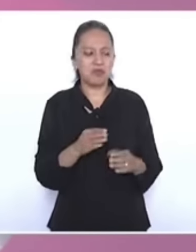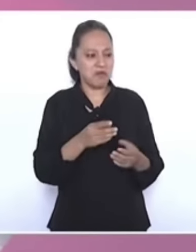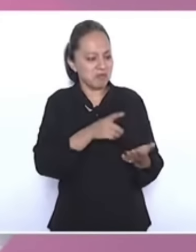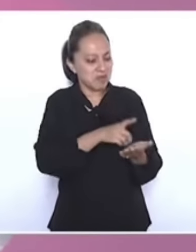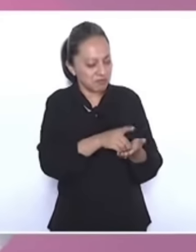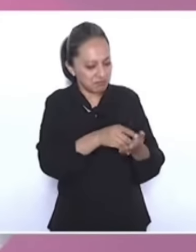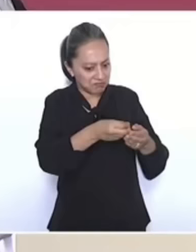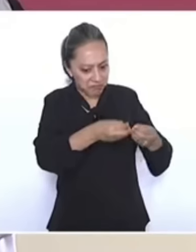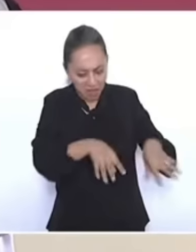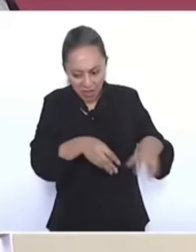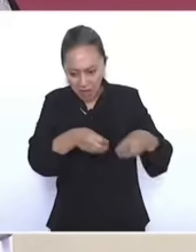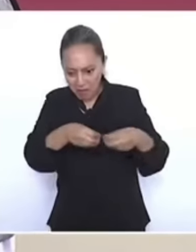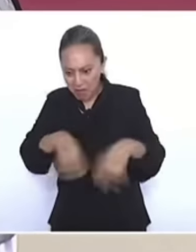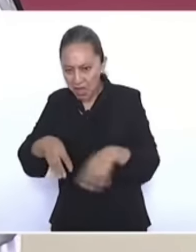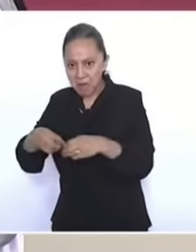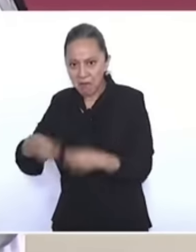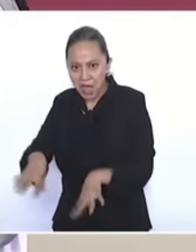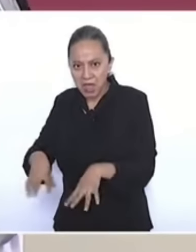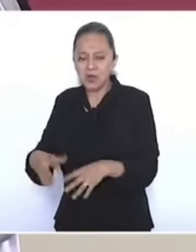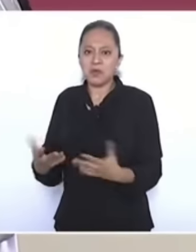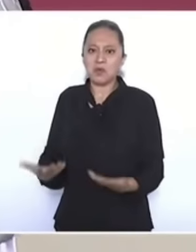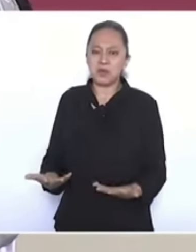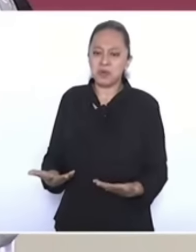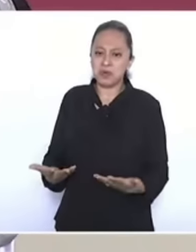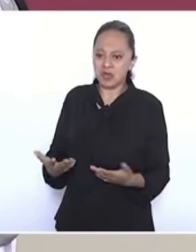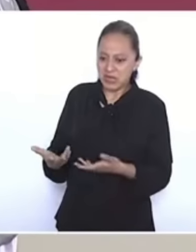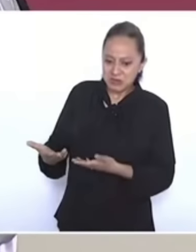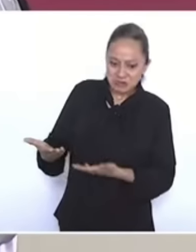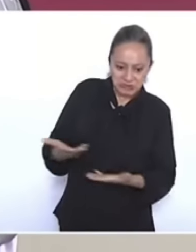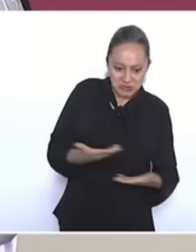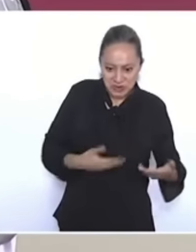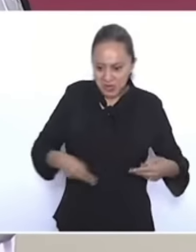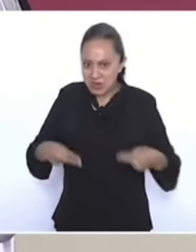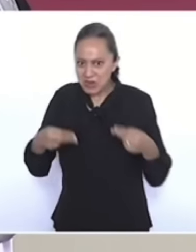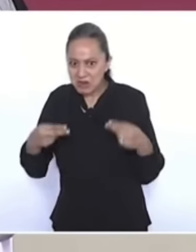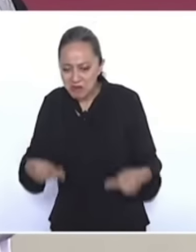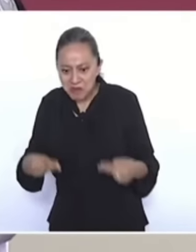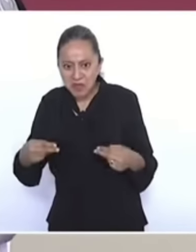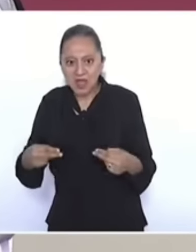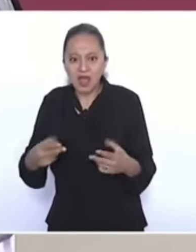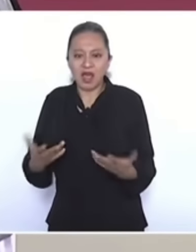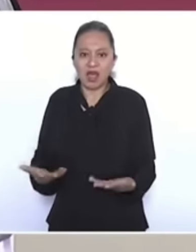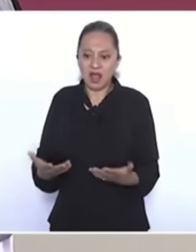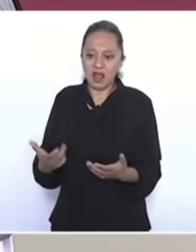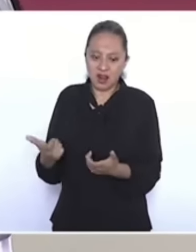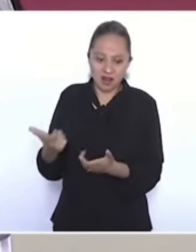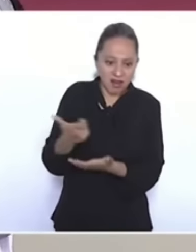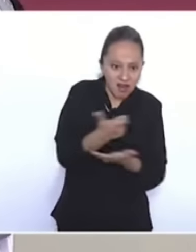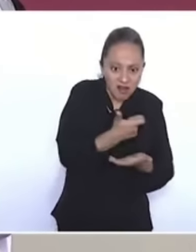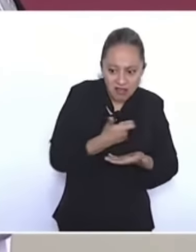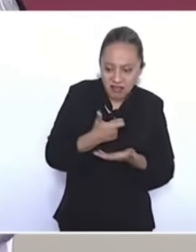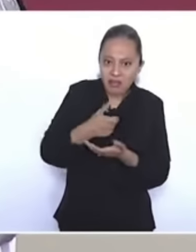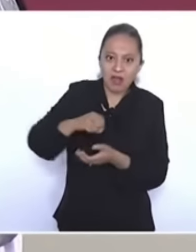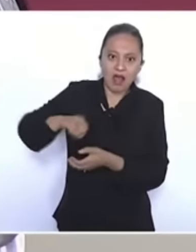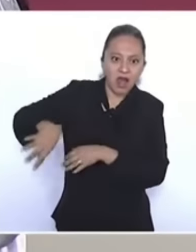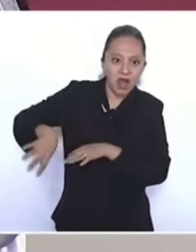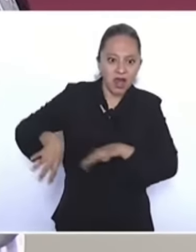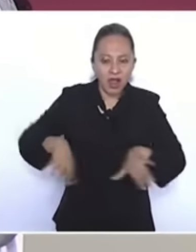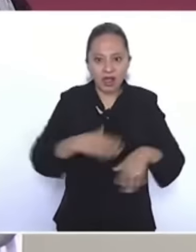su conversión en mercancías, las reducciones salariales, el abandono del campo, la crisis